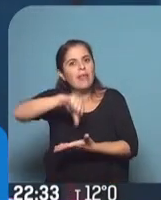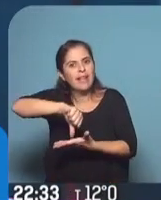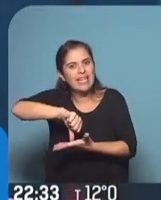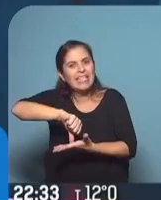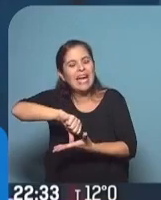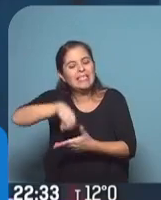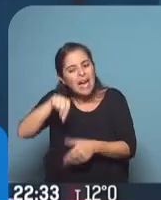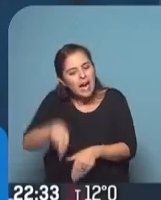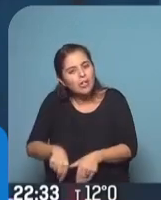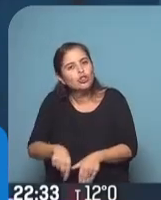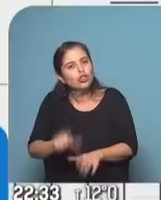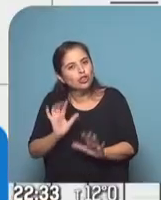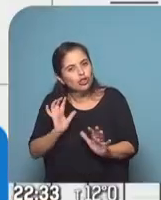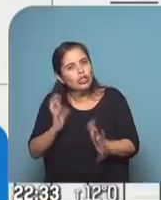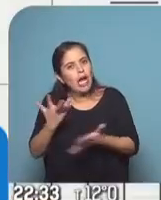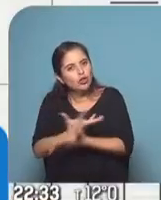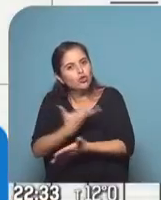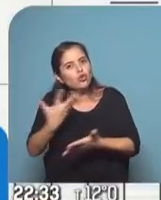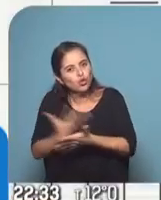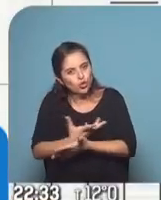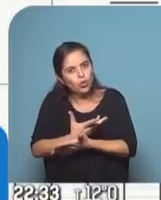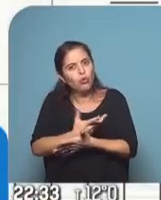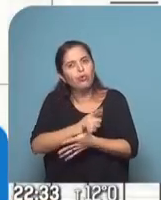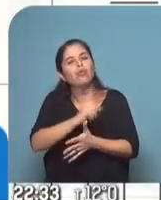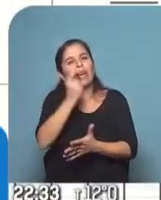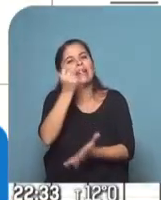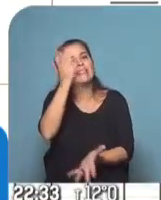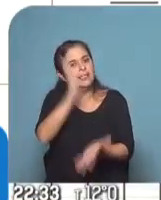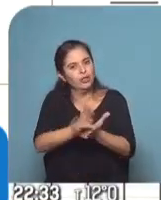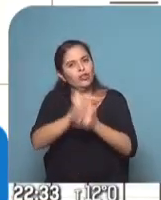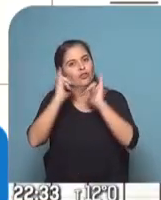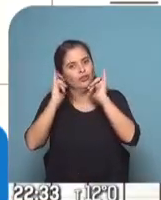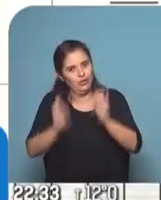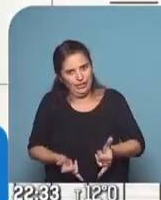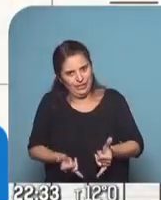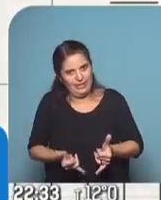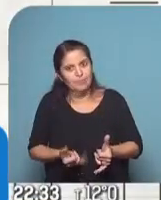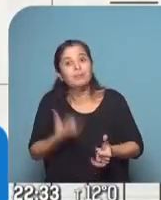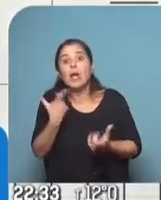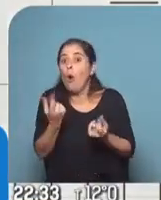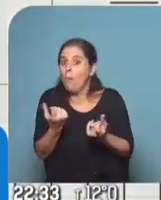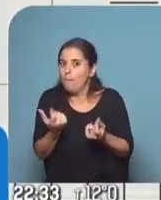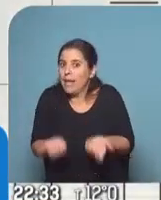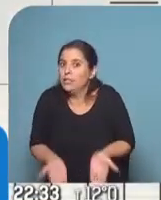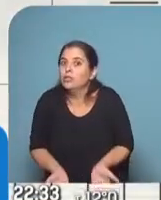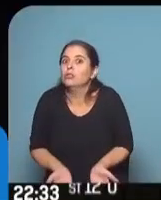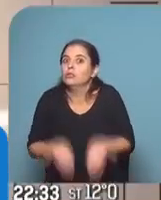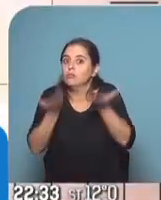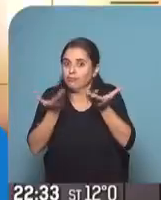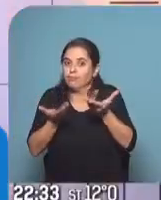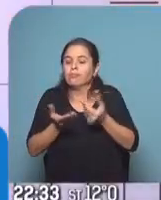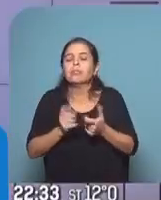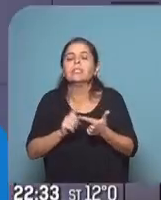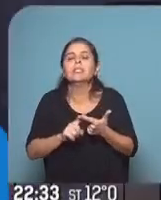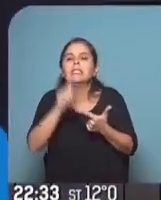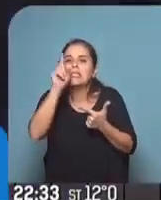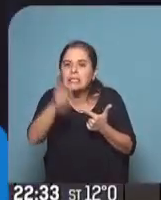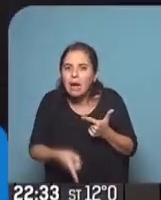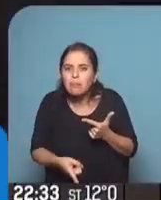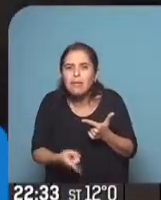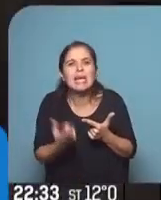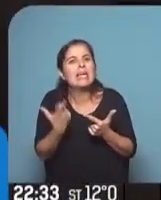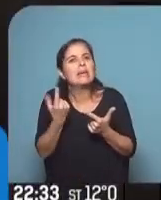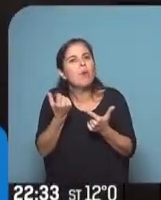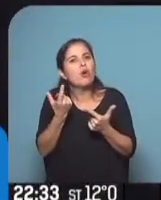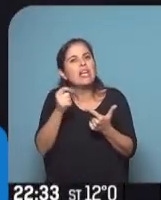sanciones. Eso se ve en dos cuestiones muy simples. Por un lado, la inflación y por otro lado, la pérdida del valor de la